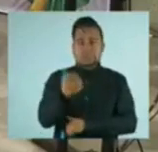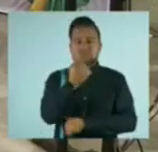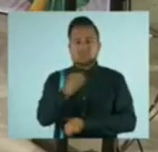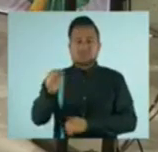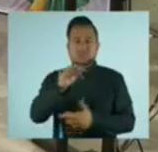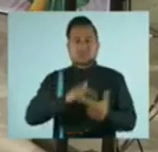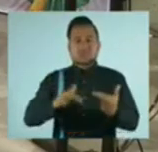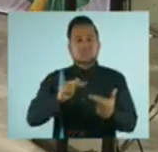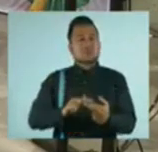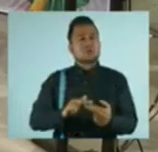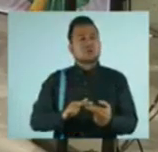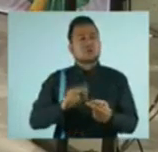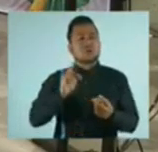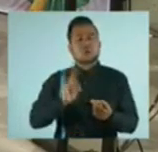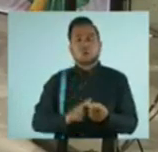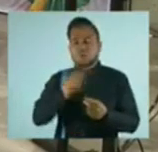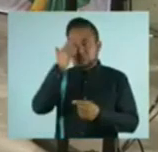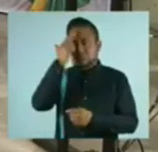región,